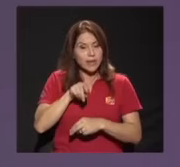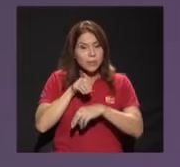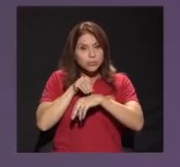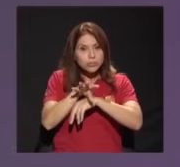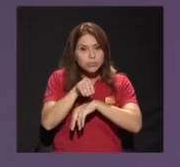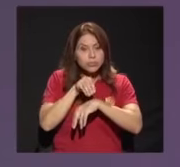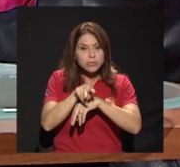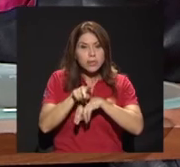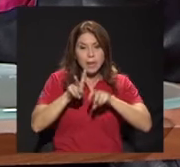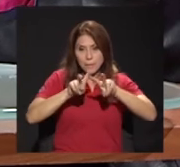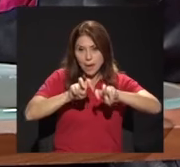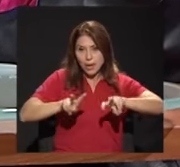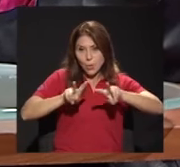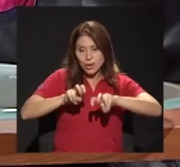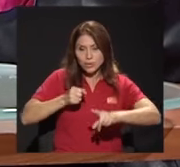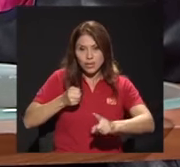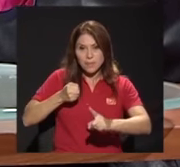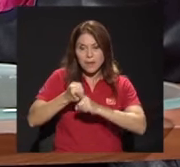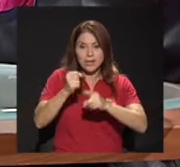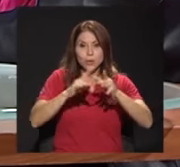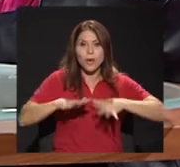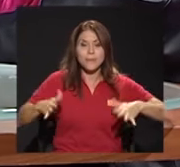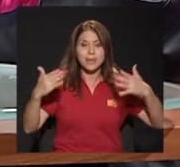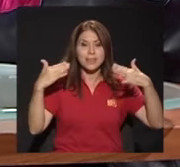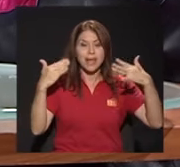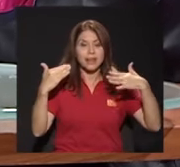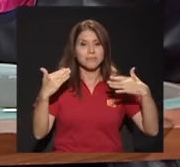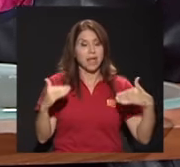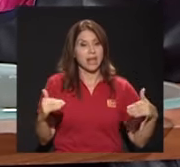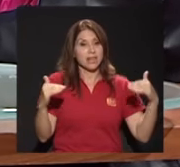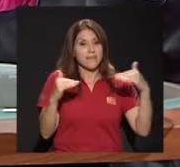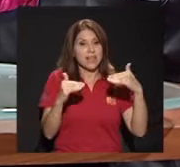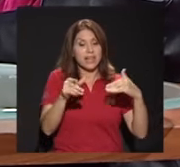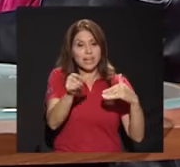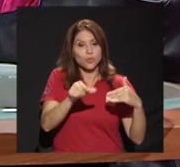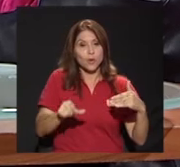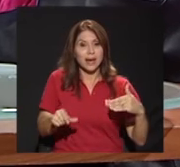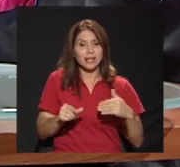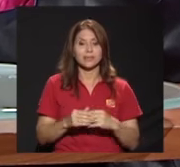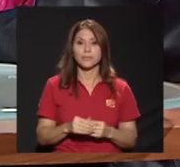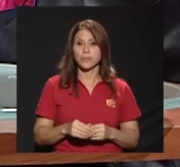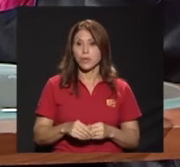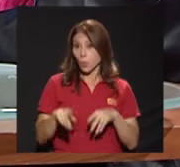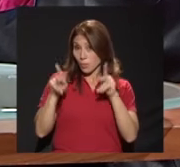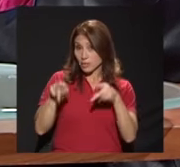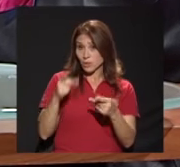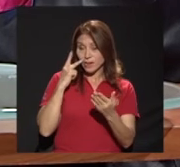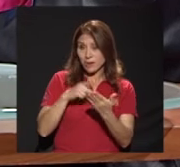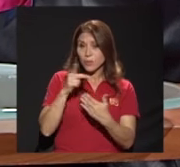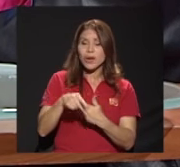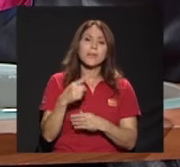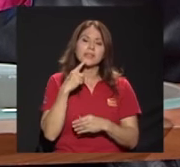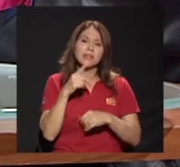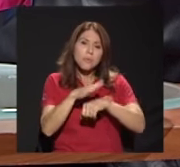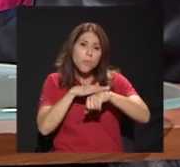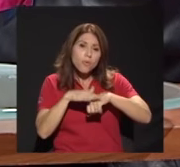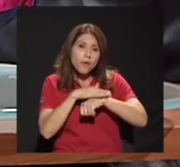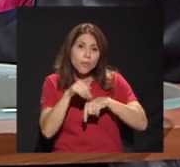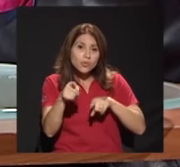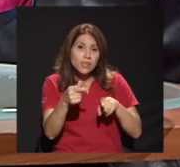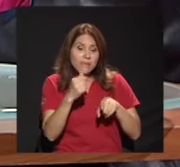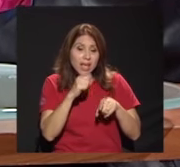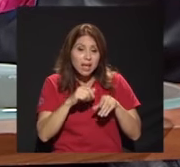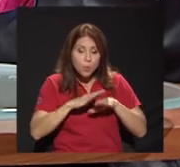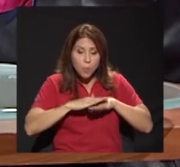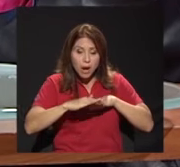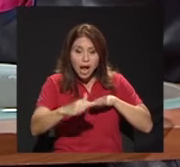del impacto ambiental a nivel de las cuencas. Dice, un espectador nos pide que cada vez que la gente vea una fuga, por favor, repórtela a la